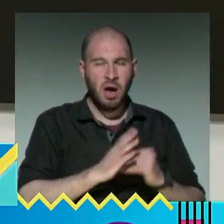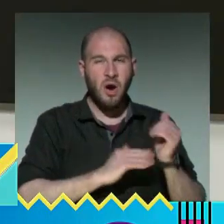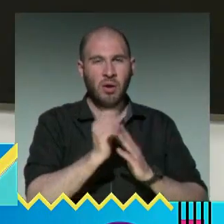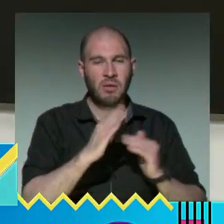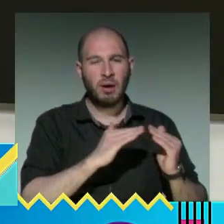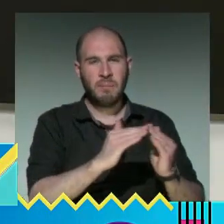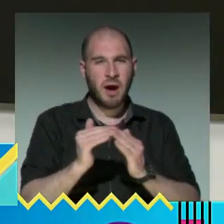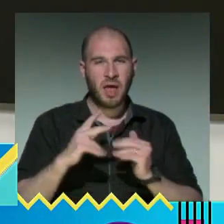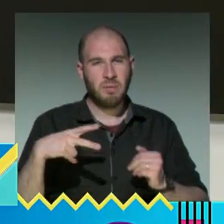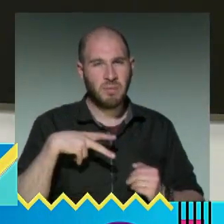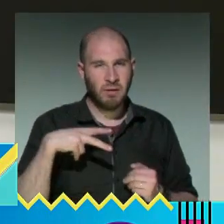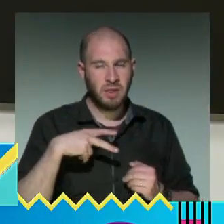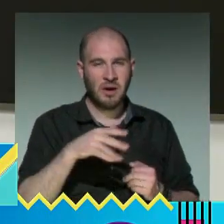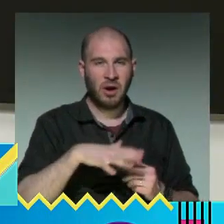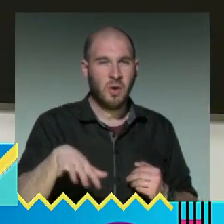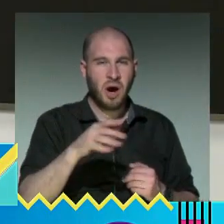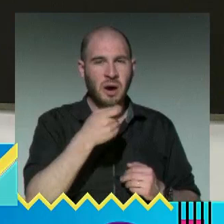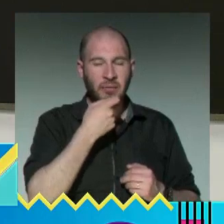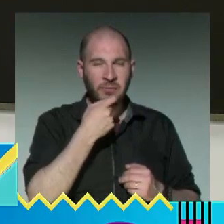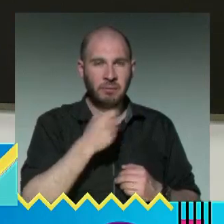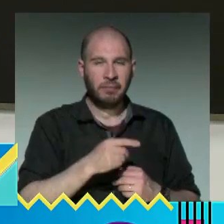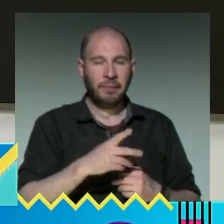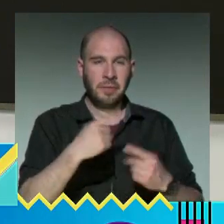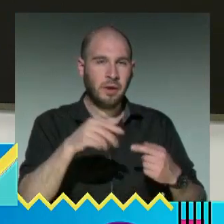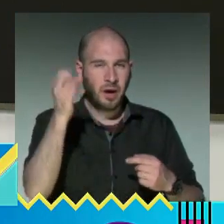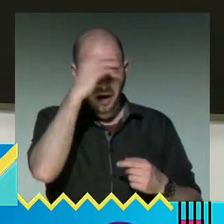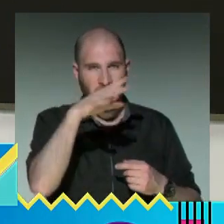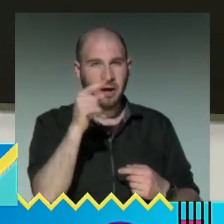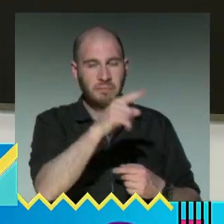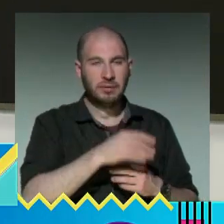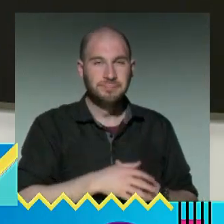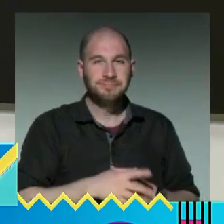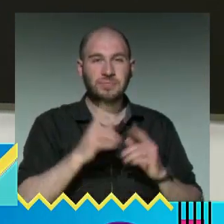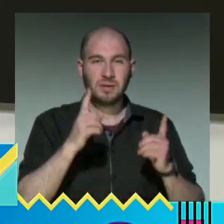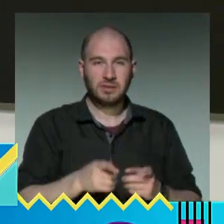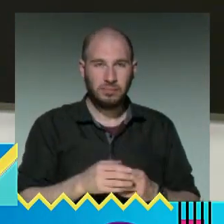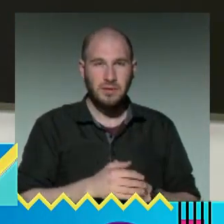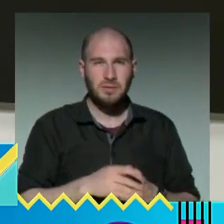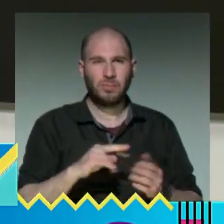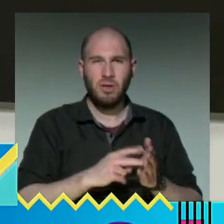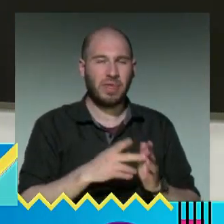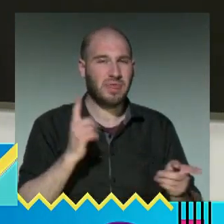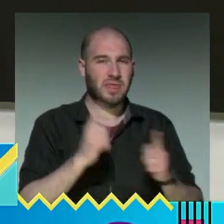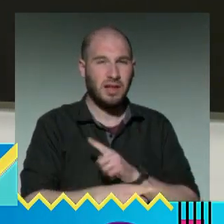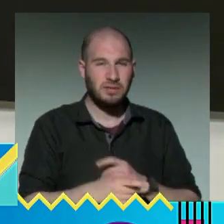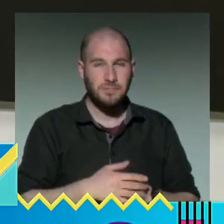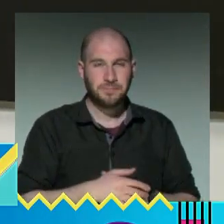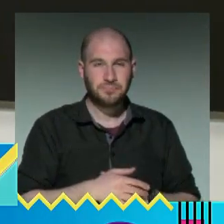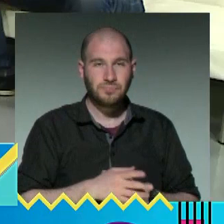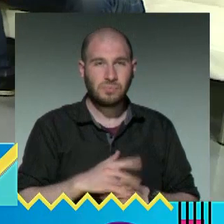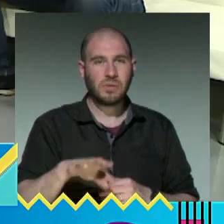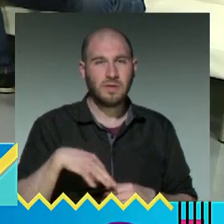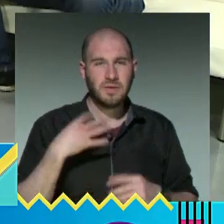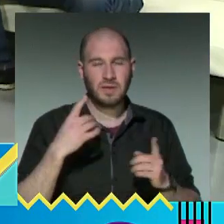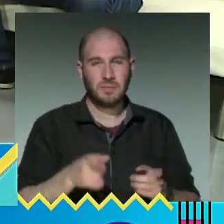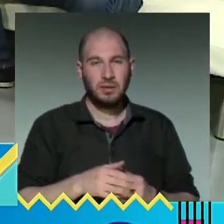de barrios privados en zonas que uno podría decir es allá en el campo, ¿no? Digo, y eso también tiene una repercusión directa sobre la vida